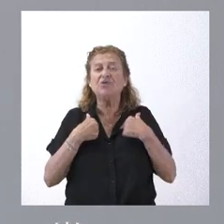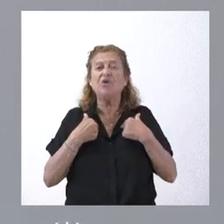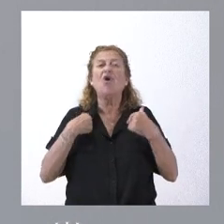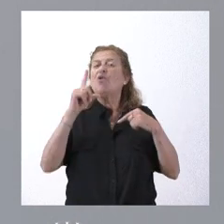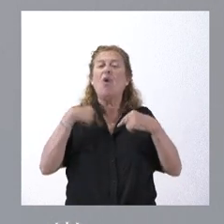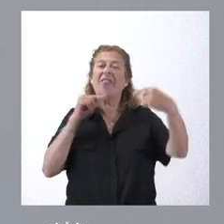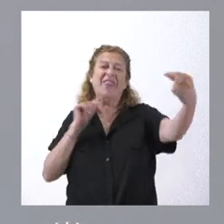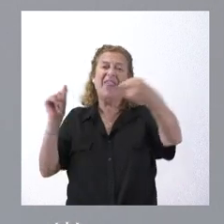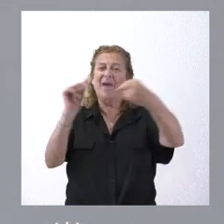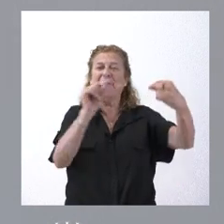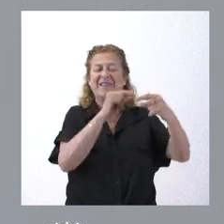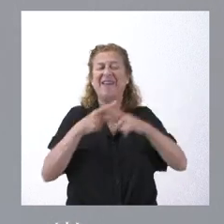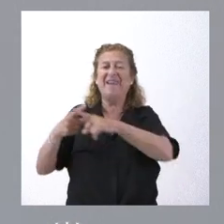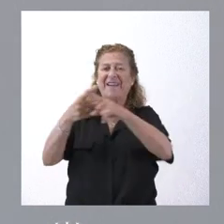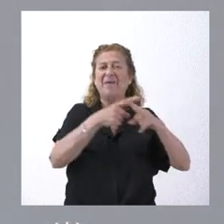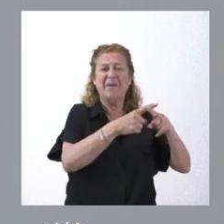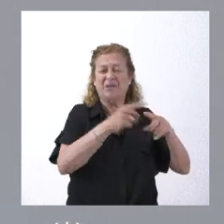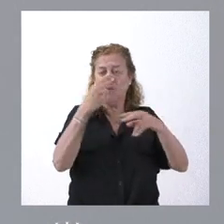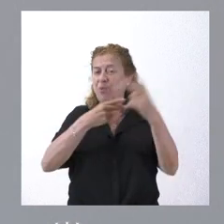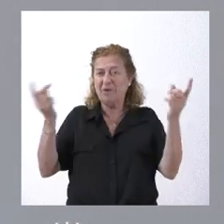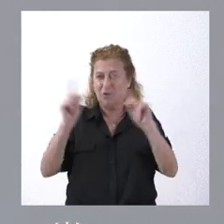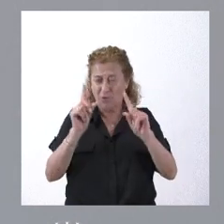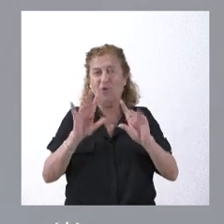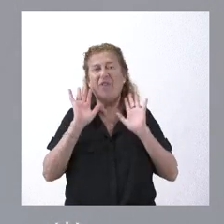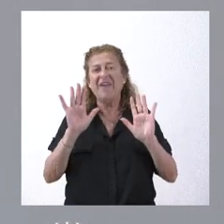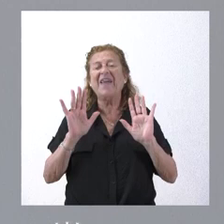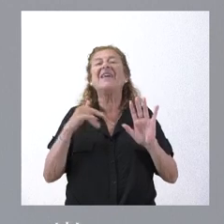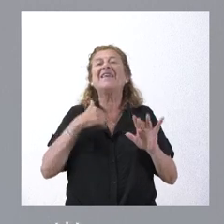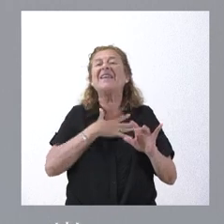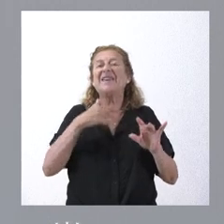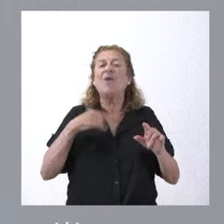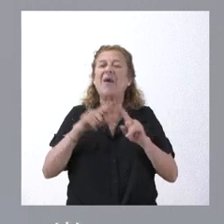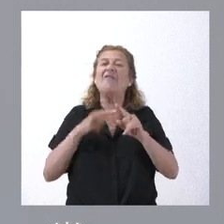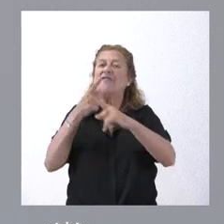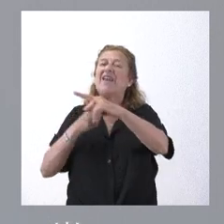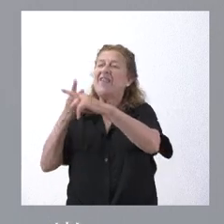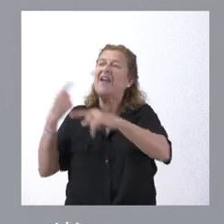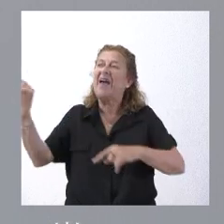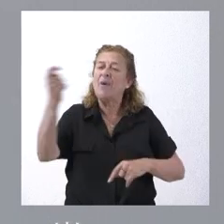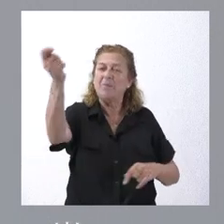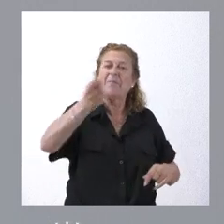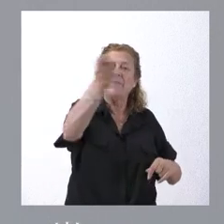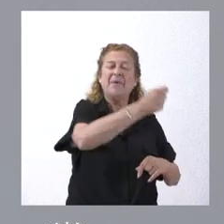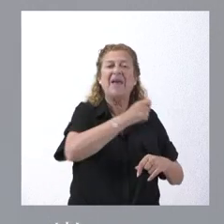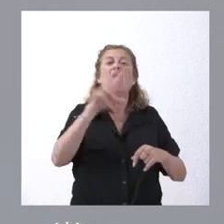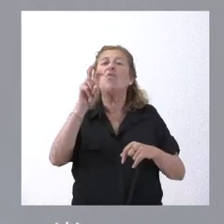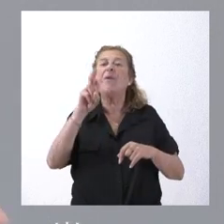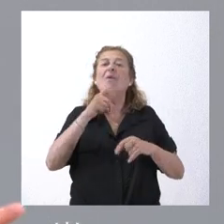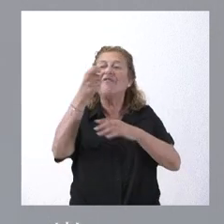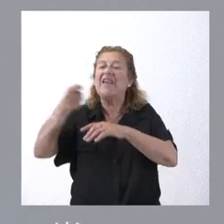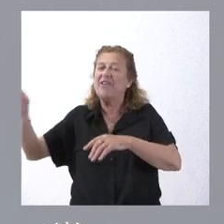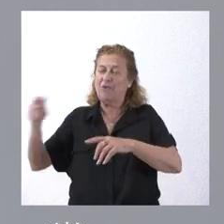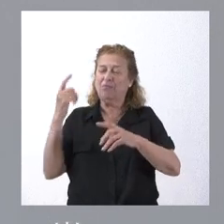debate del reparto del déficit público, sino de cómo se financian las comunidades autónomas y, por tanto, el nuevo modelo de financiación de las comunidades autónomas. Quiero decir